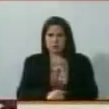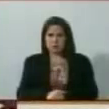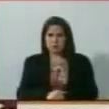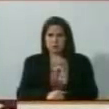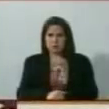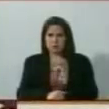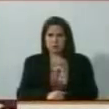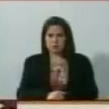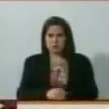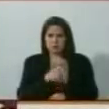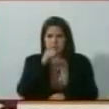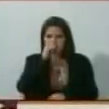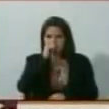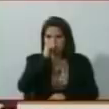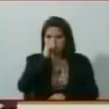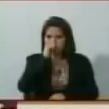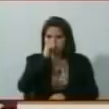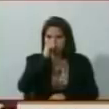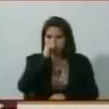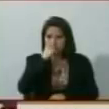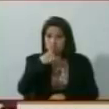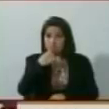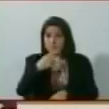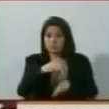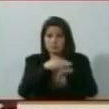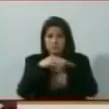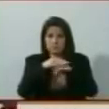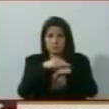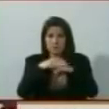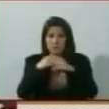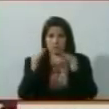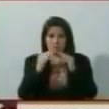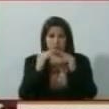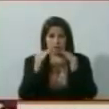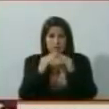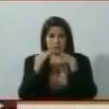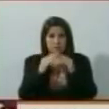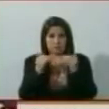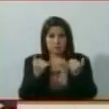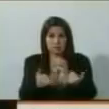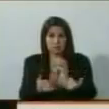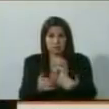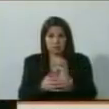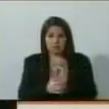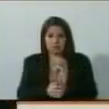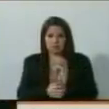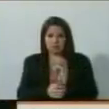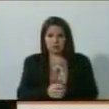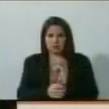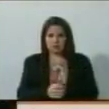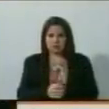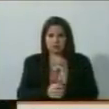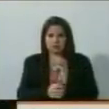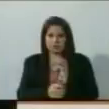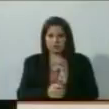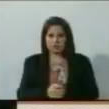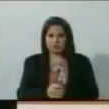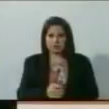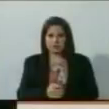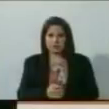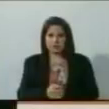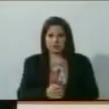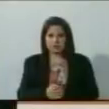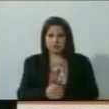A mí me dice nuestro ministro de vivienda, aquí está, ¿cuántas viviendas llegamos hoy? Me escribió, antes de llegar aquí, pero se vino para